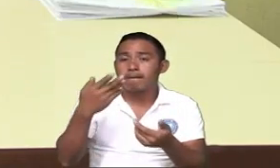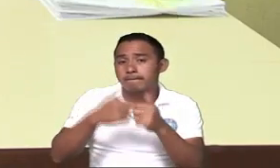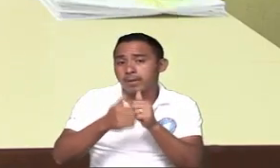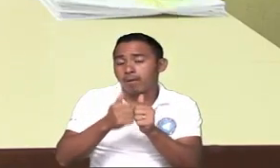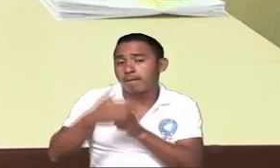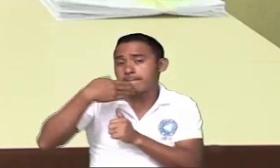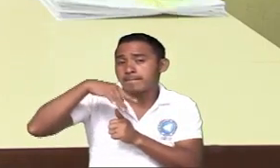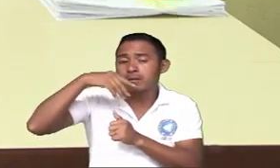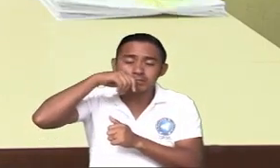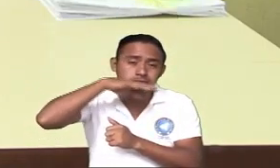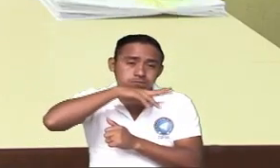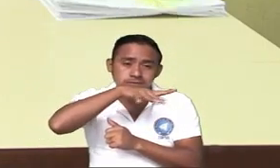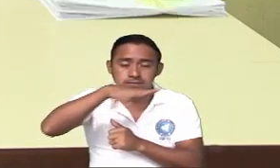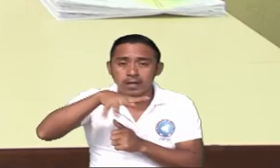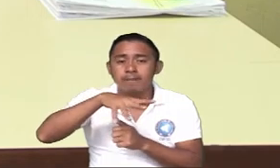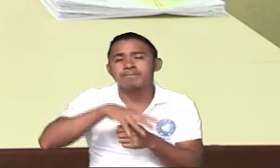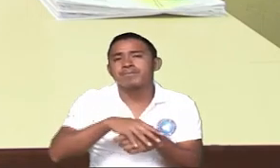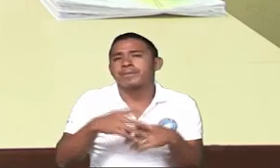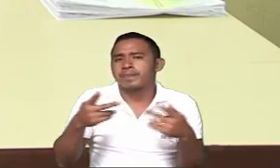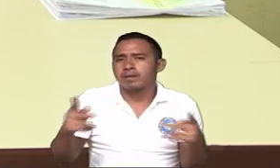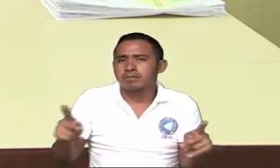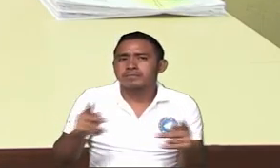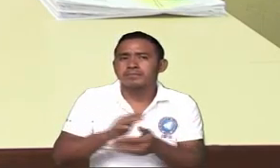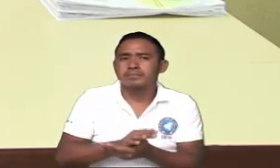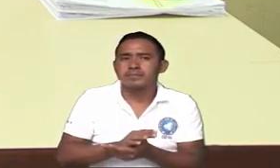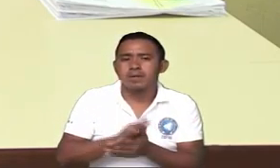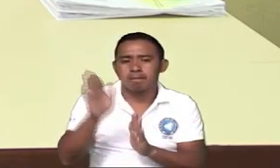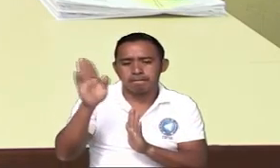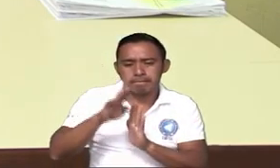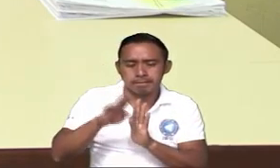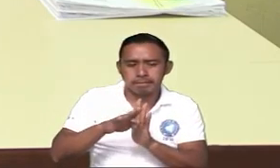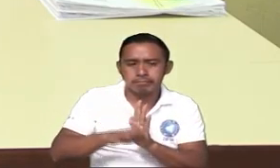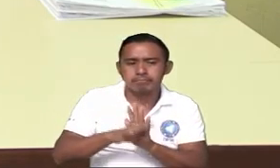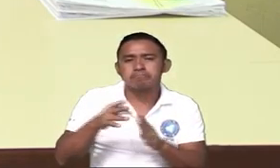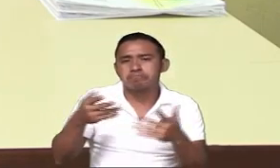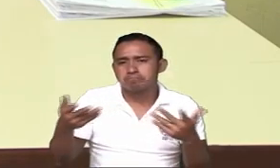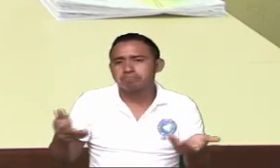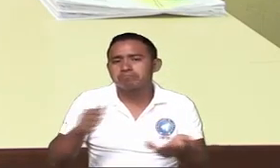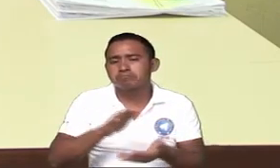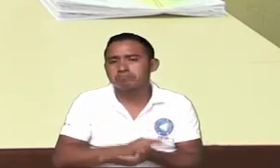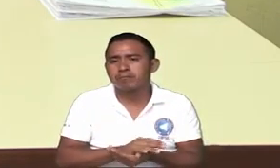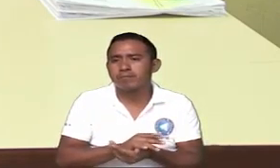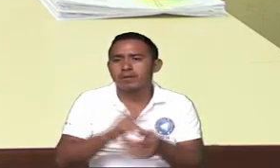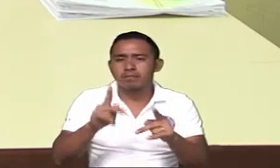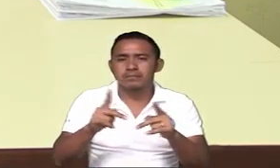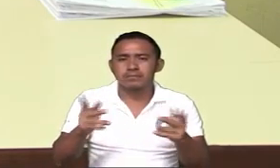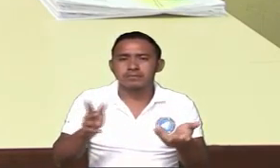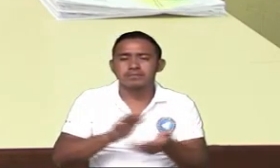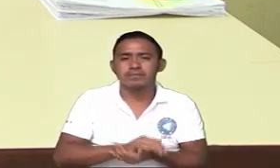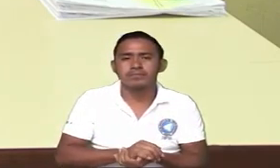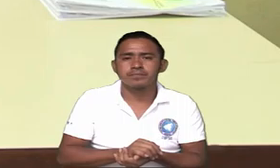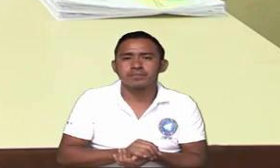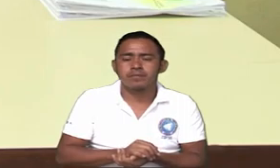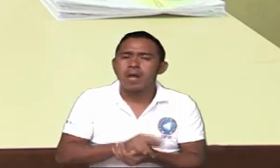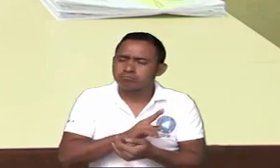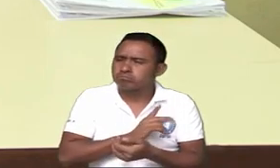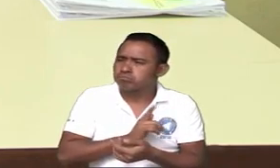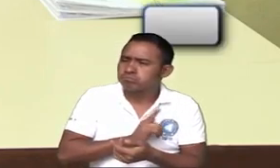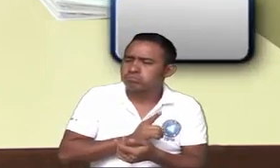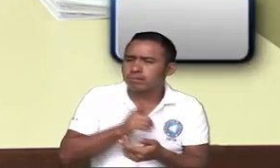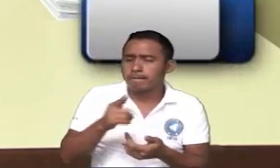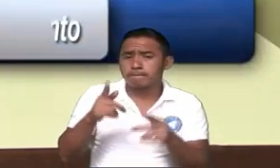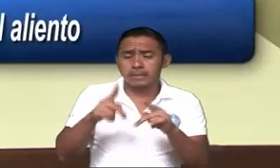pero hay una menor incidencia de casos que podrían presentarse. Hay personas, doctor, y usted ya lo